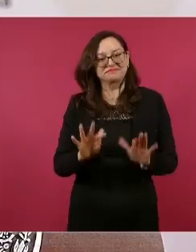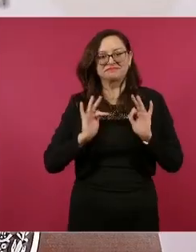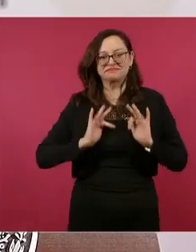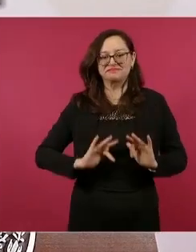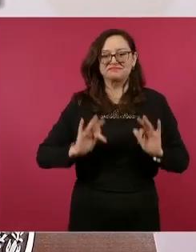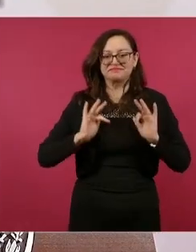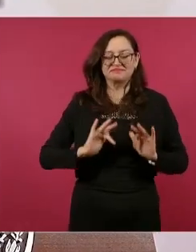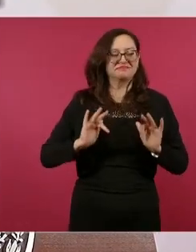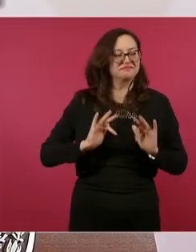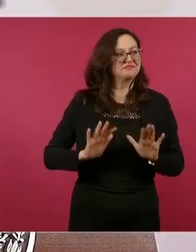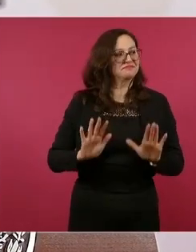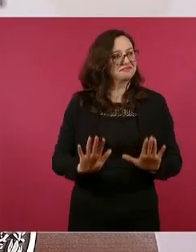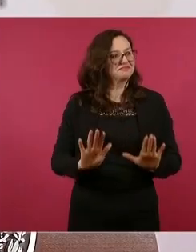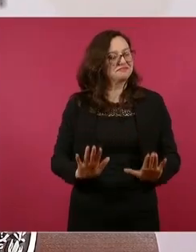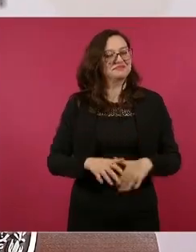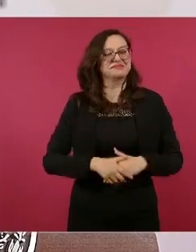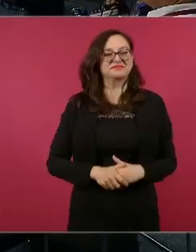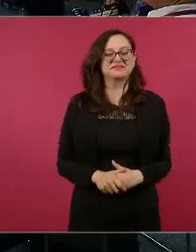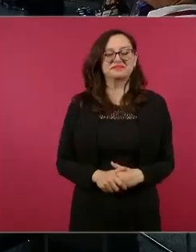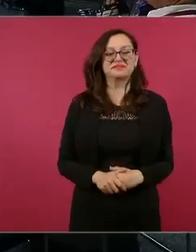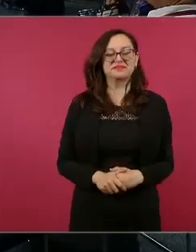No.